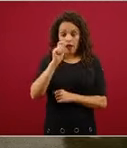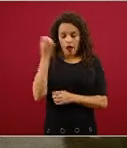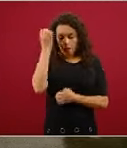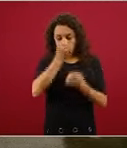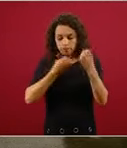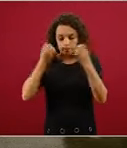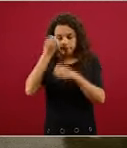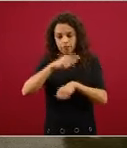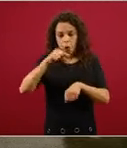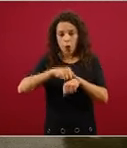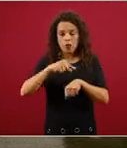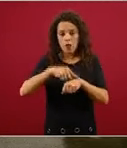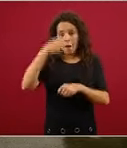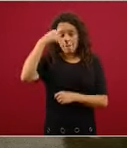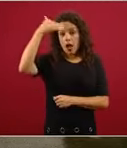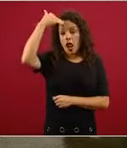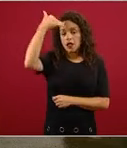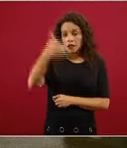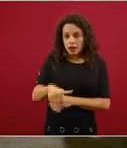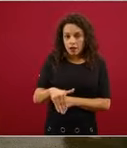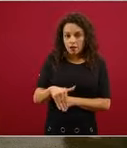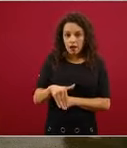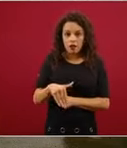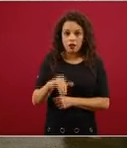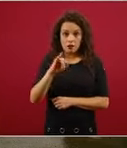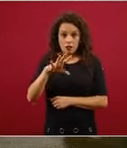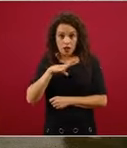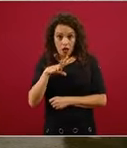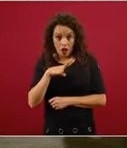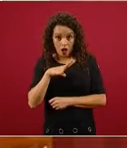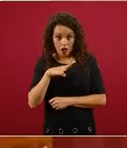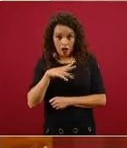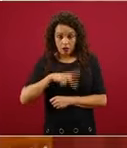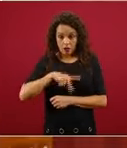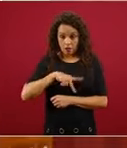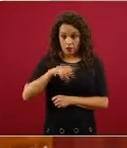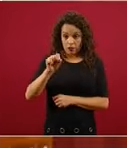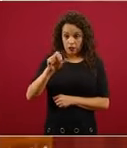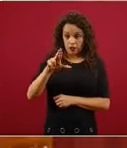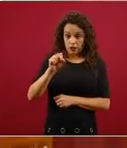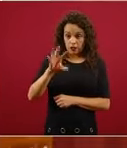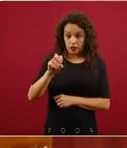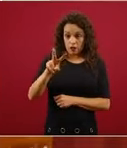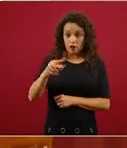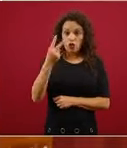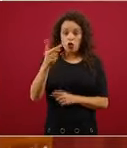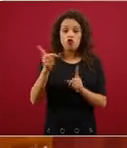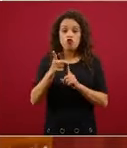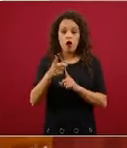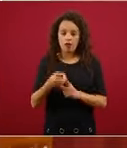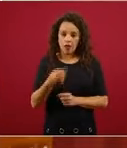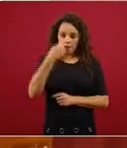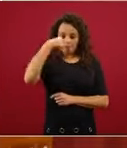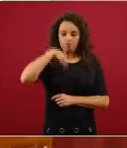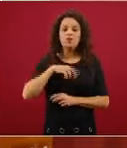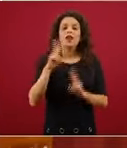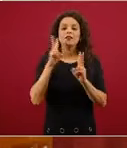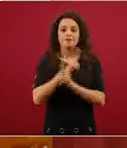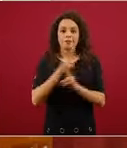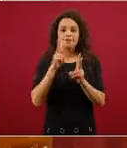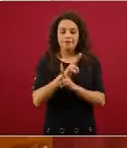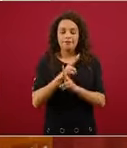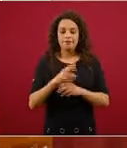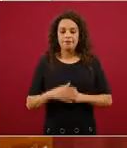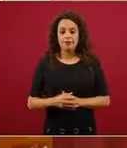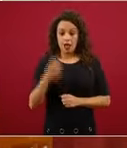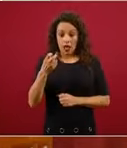estudio para conocer si tienen la presencia del virus SARS-CoV-2 en sus vías respiratorias. Por lo tanto, dentro de este protocolo